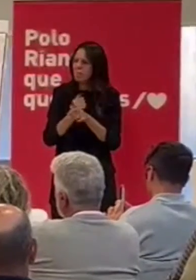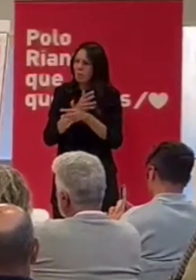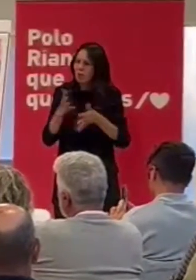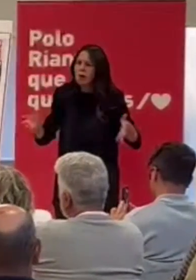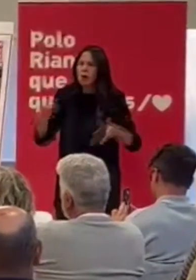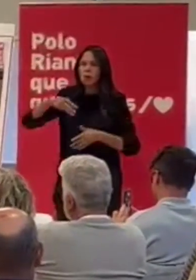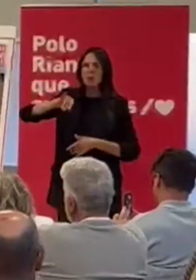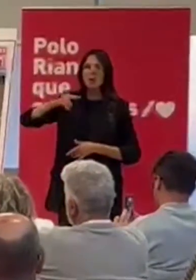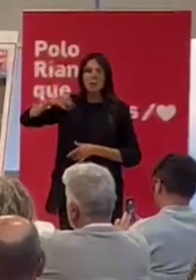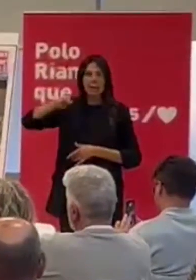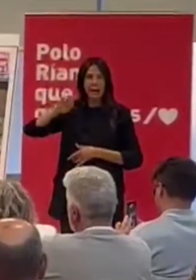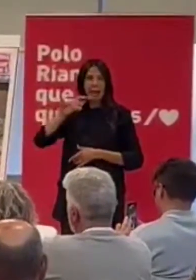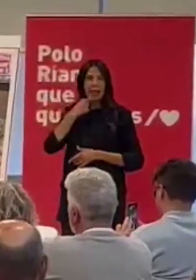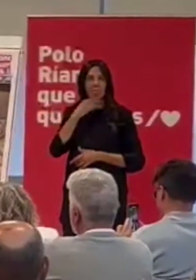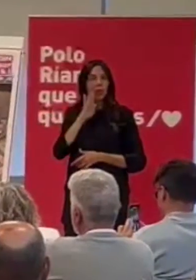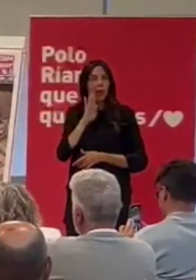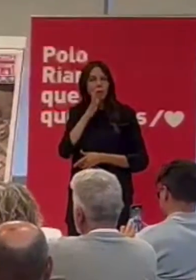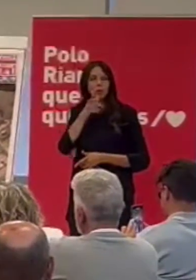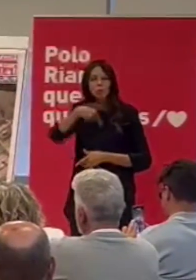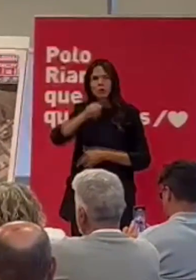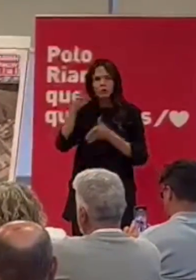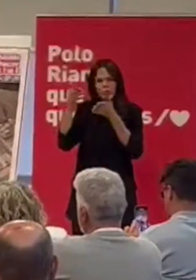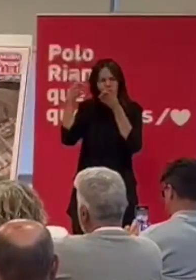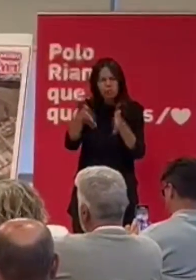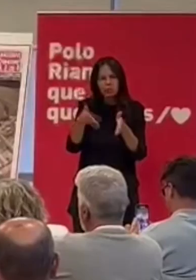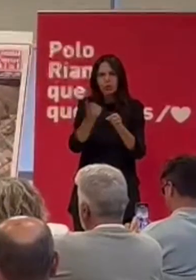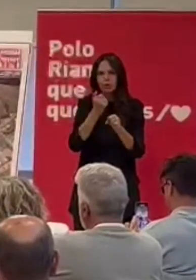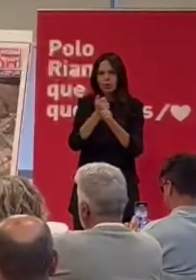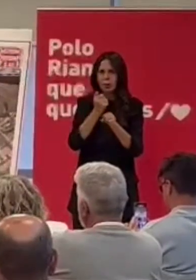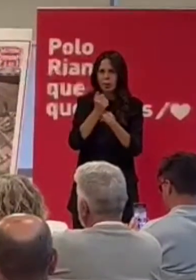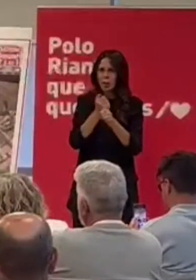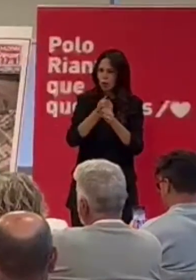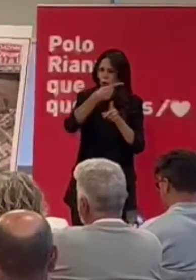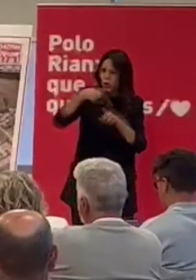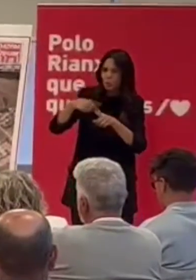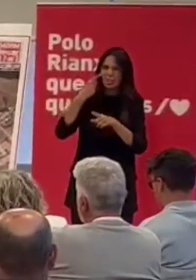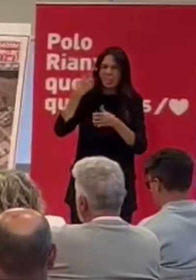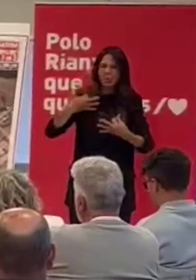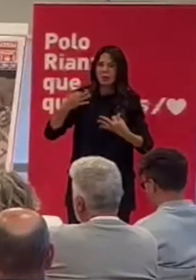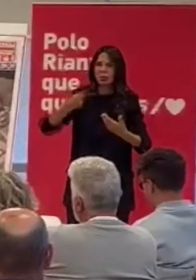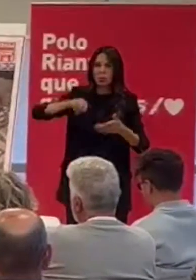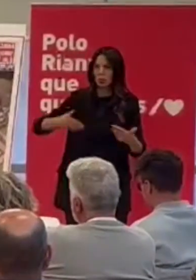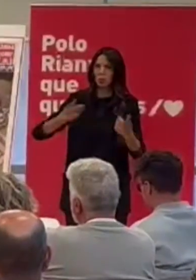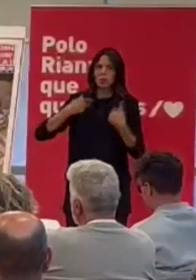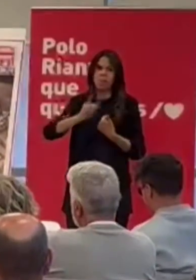antes, porque nos dedicamos a facer seguramente cousas que non nos competen como candidatura, pero